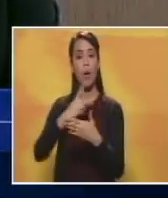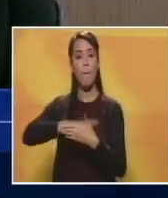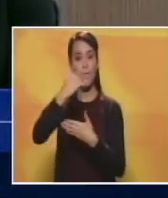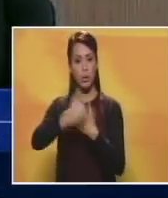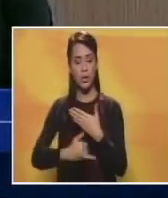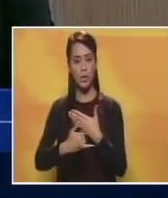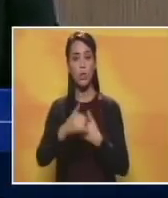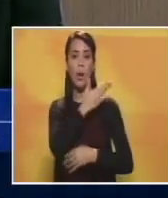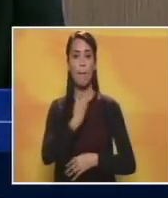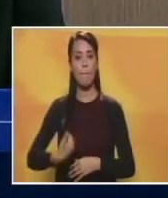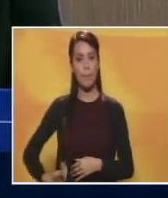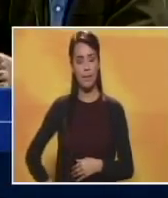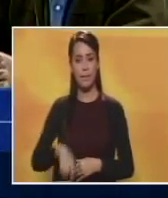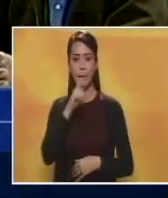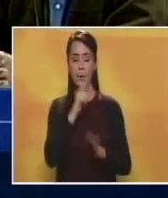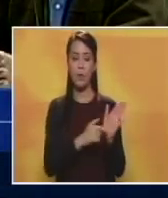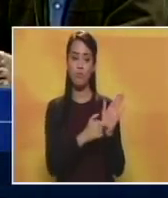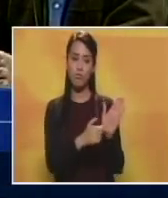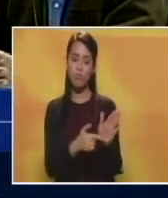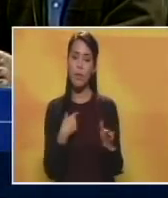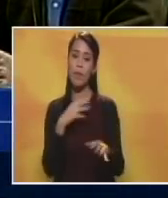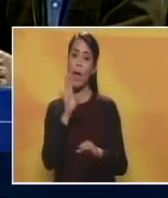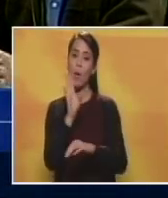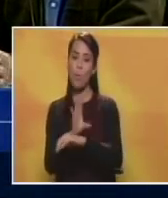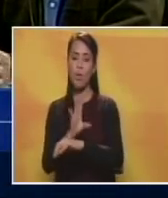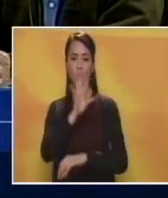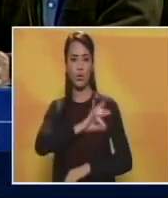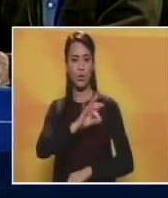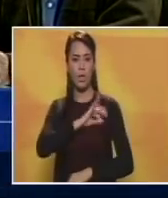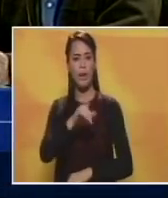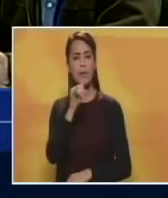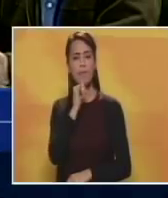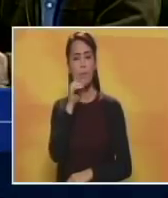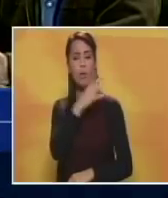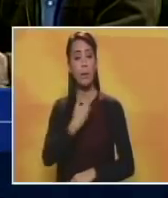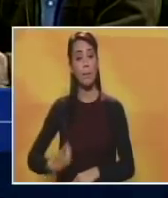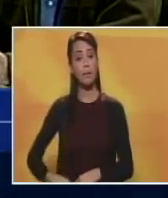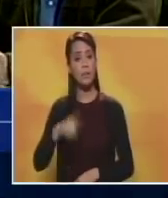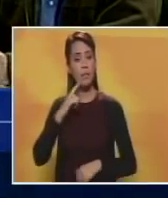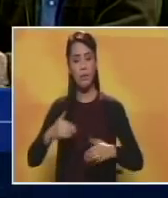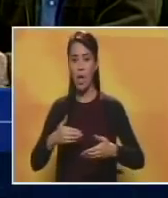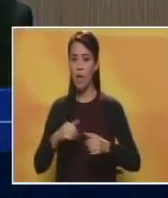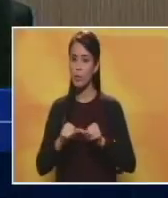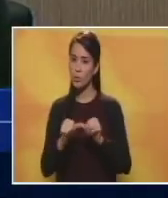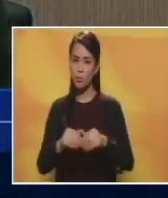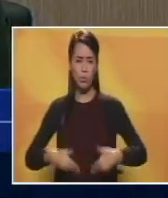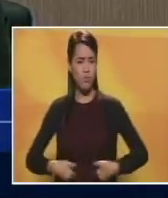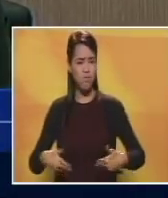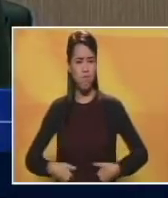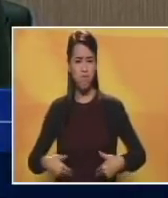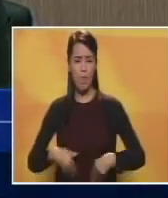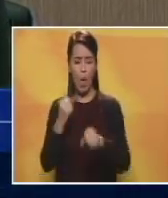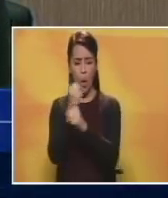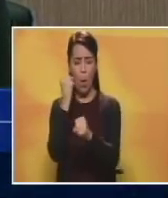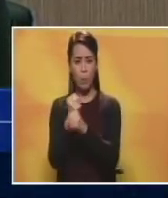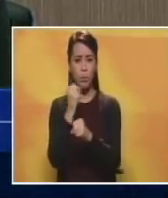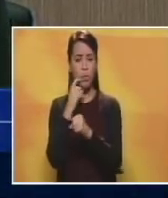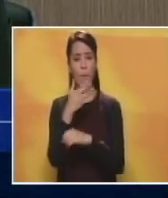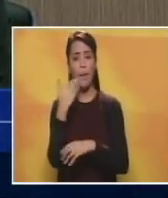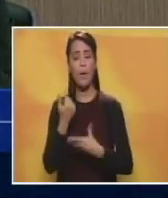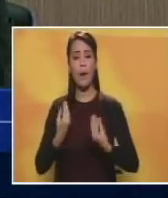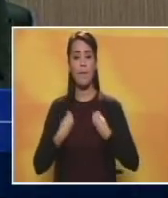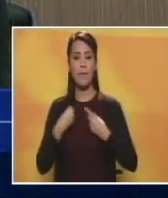proyectos al presidente Nicolás Maduro en materia de protección social. Expresó que el mandatario nacional sigue trabajando para mejorar la calidad de vida de